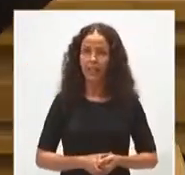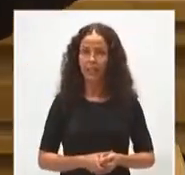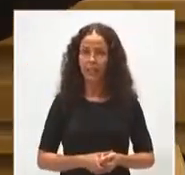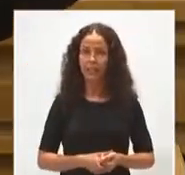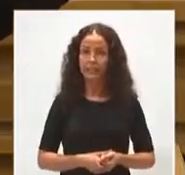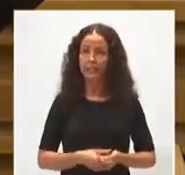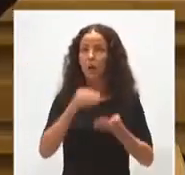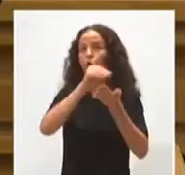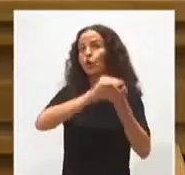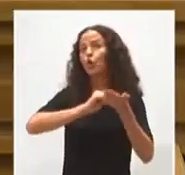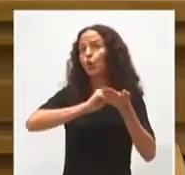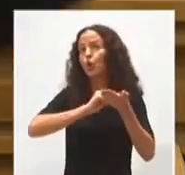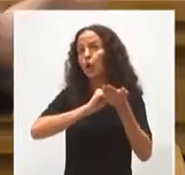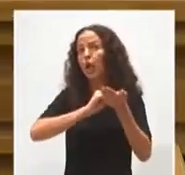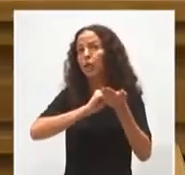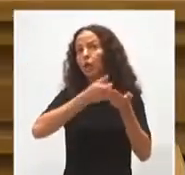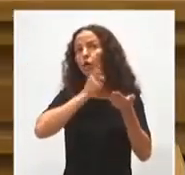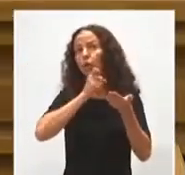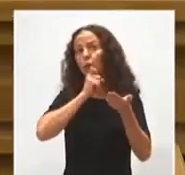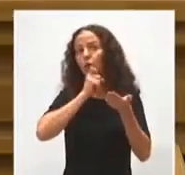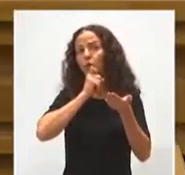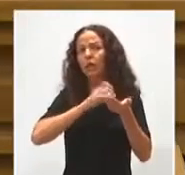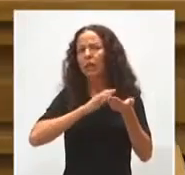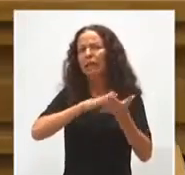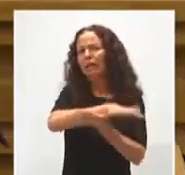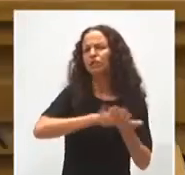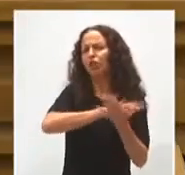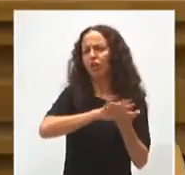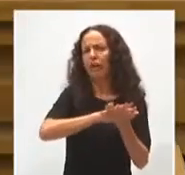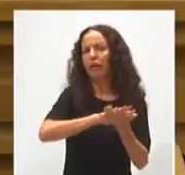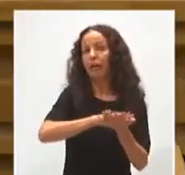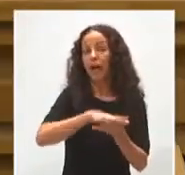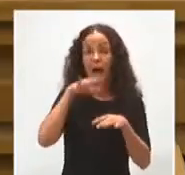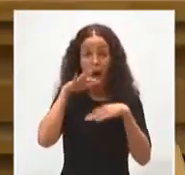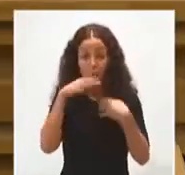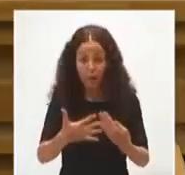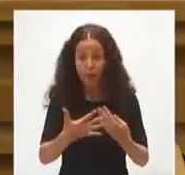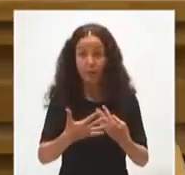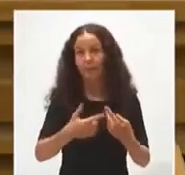arreglarnos había que destrozar y hay una forma distinta